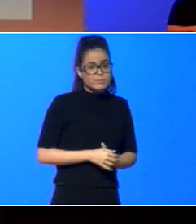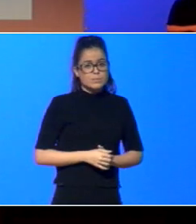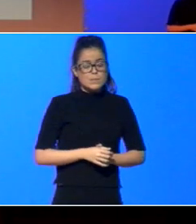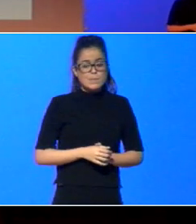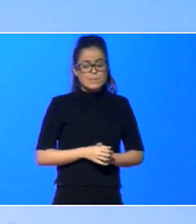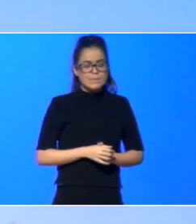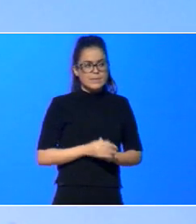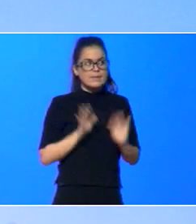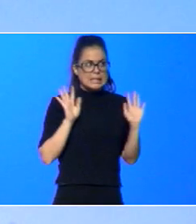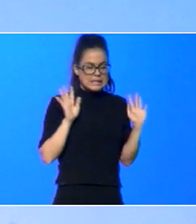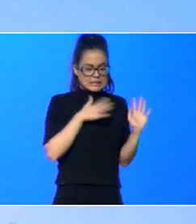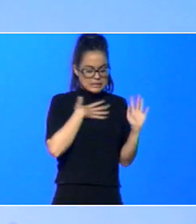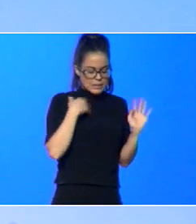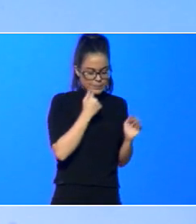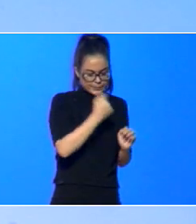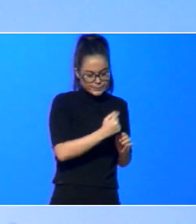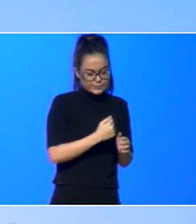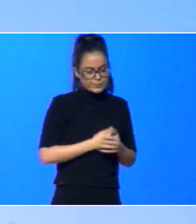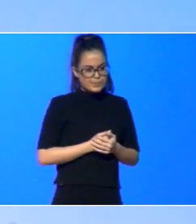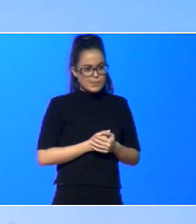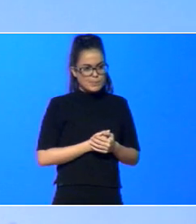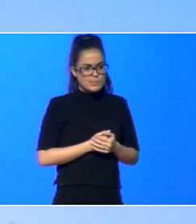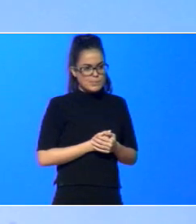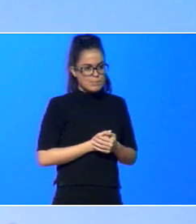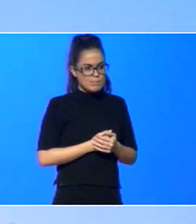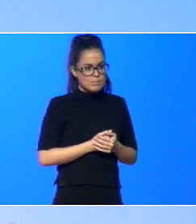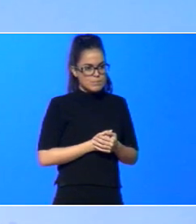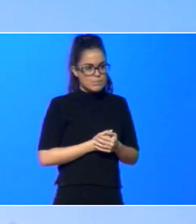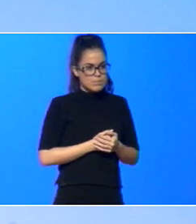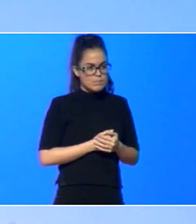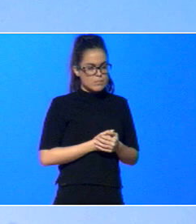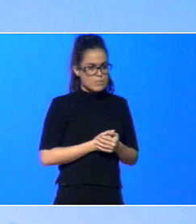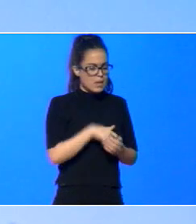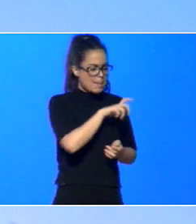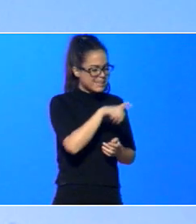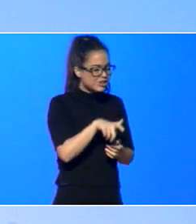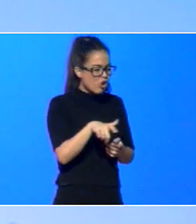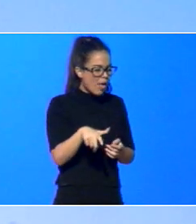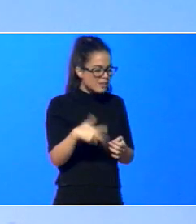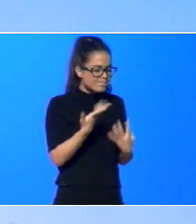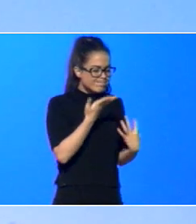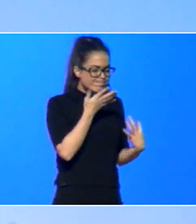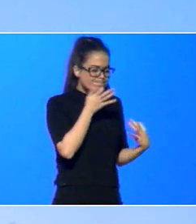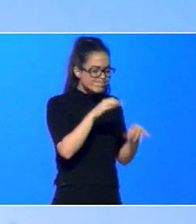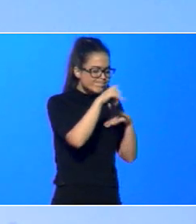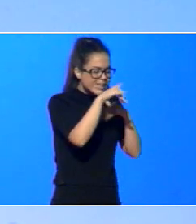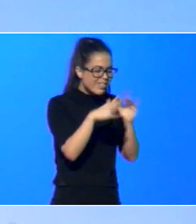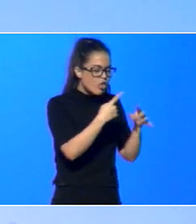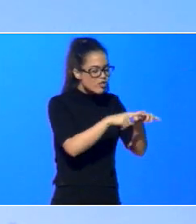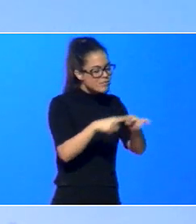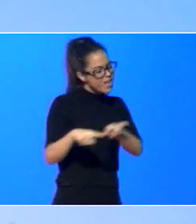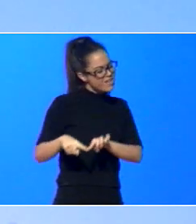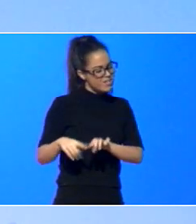en el sentido de que trata al diferente de manera no justificada y ya sé que con